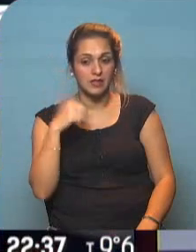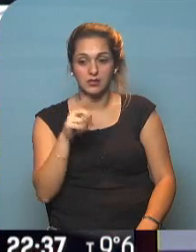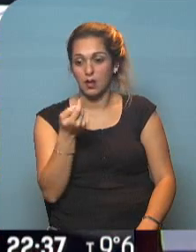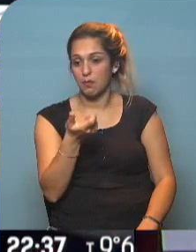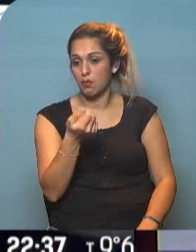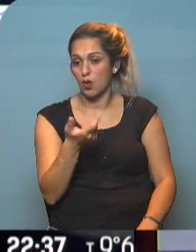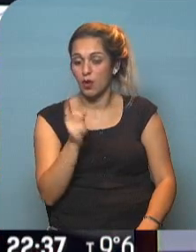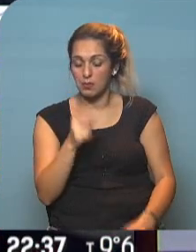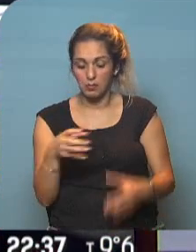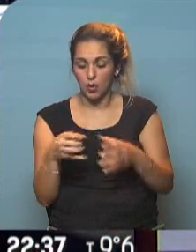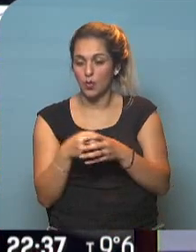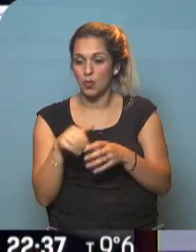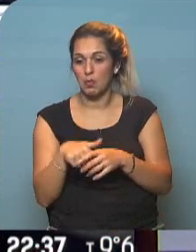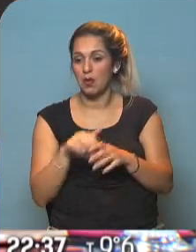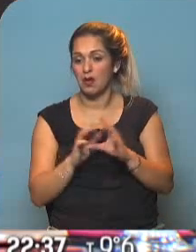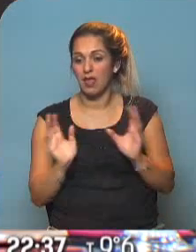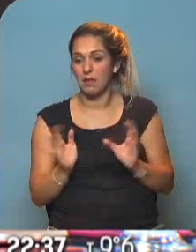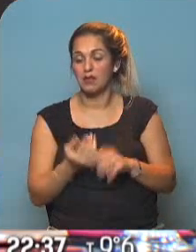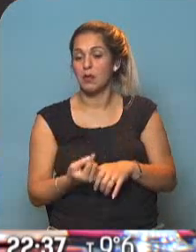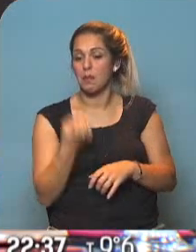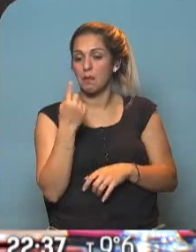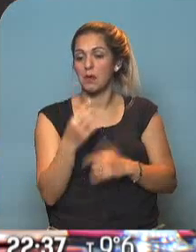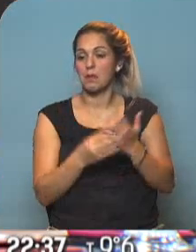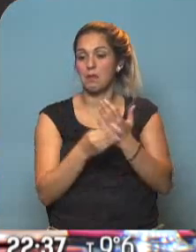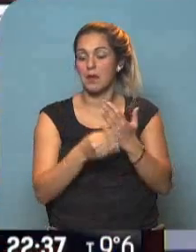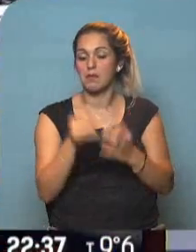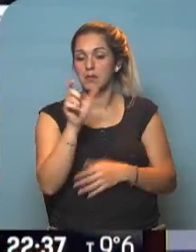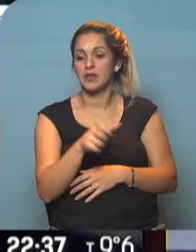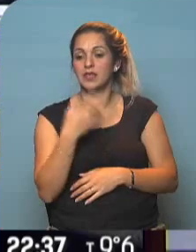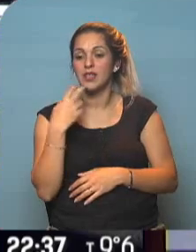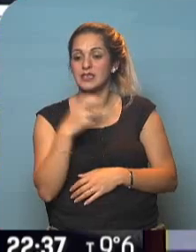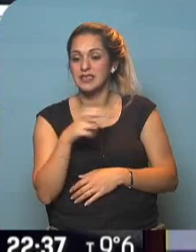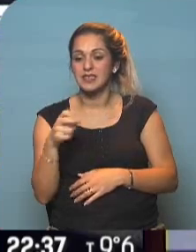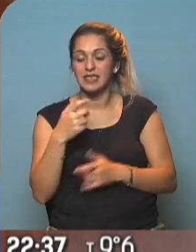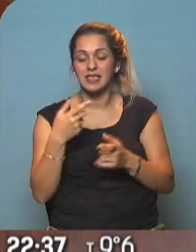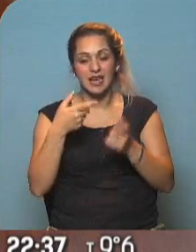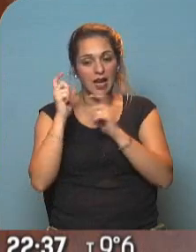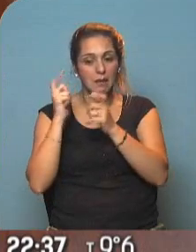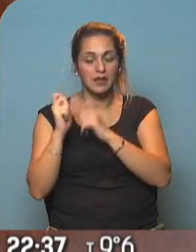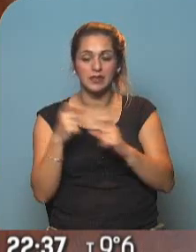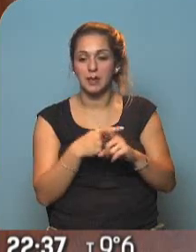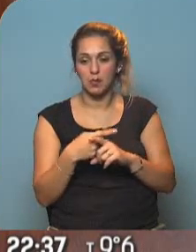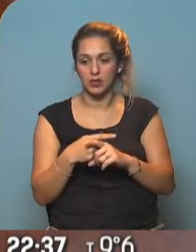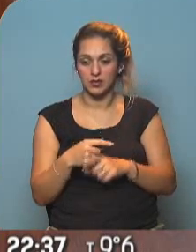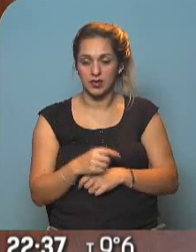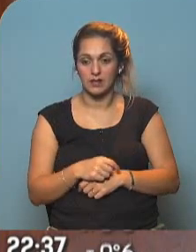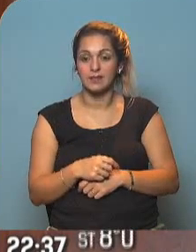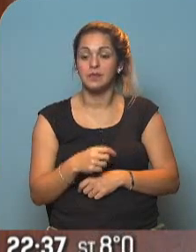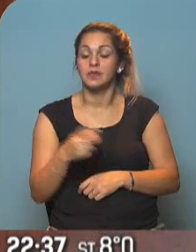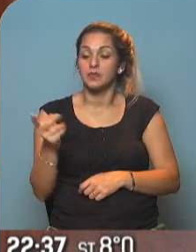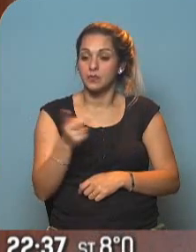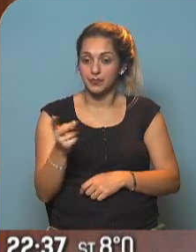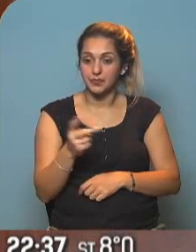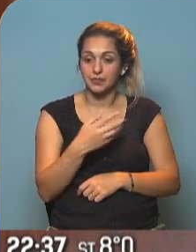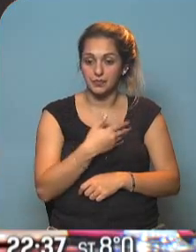propio partido. Y un primer ministro sin experiencia política. Sí, totalmente. La política la van a hacer estos dos vicepresidentes,